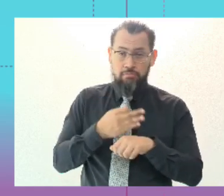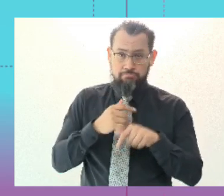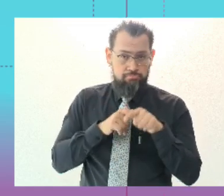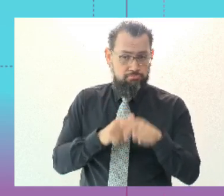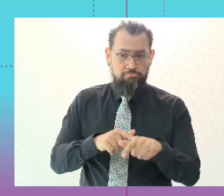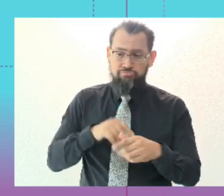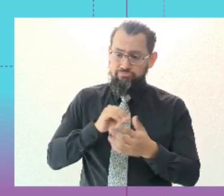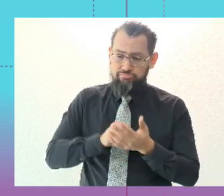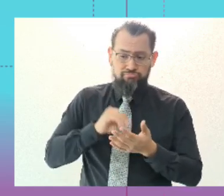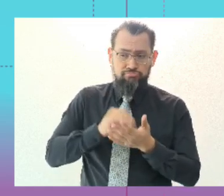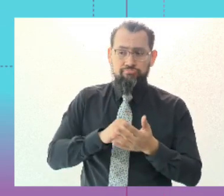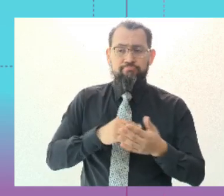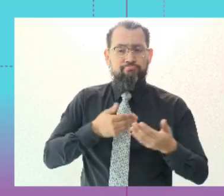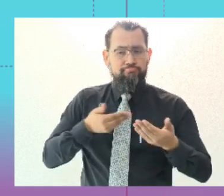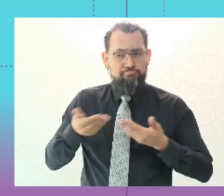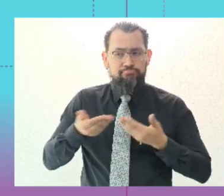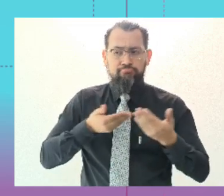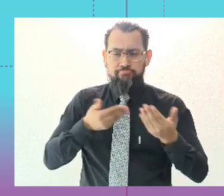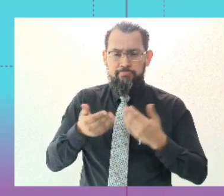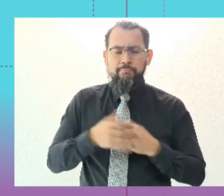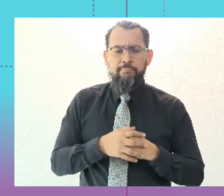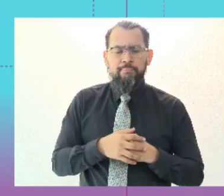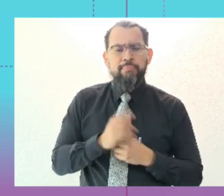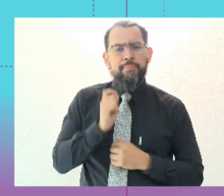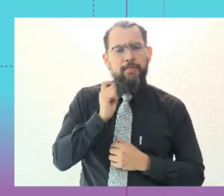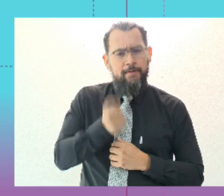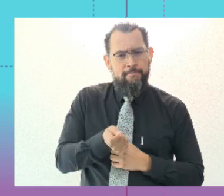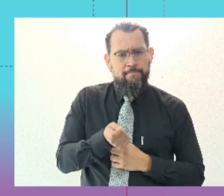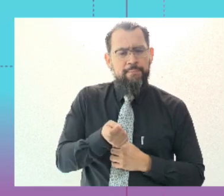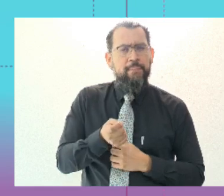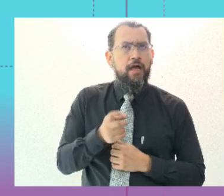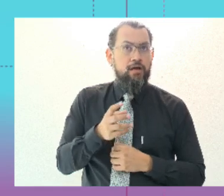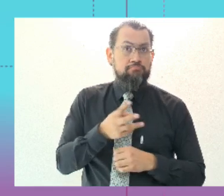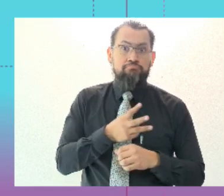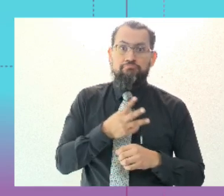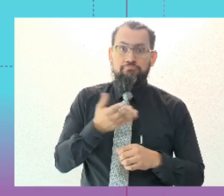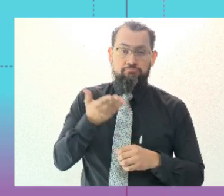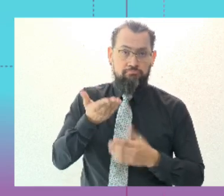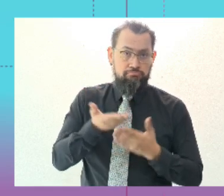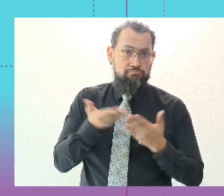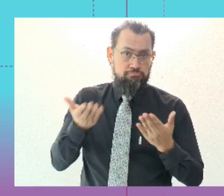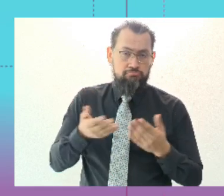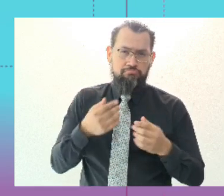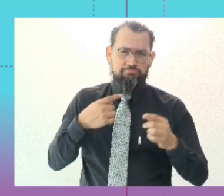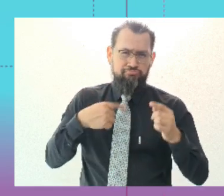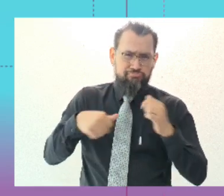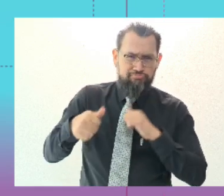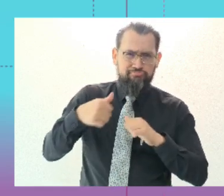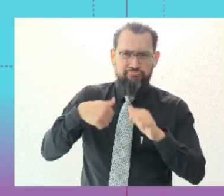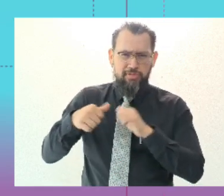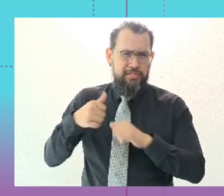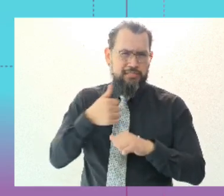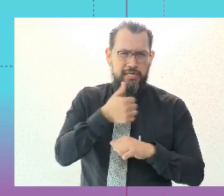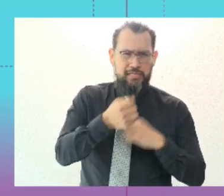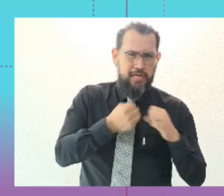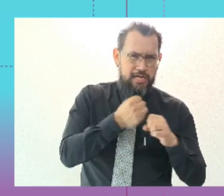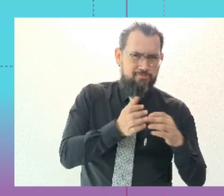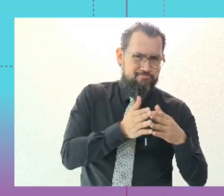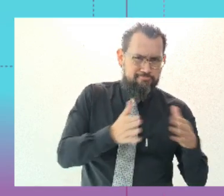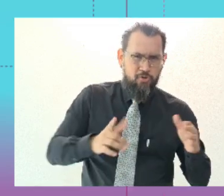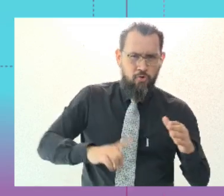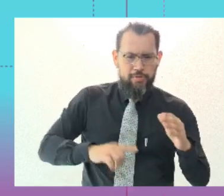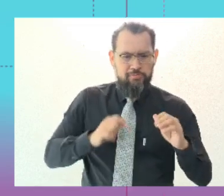reuniones continúan y se siguen dando. Vamos para el tercer sexenio en el estado, que se sigue continuando con este